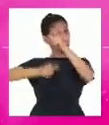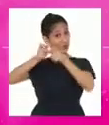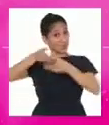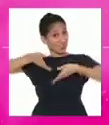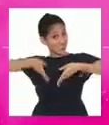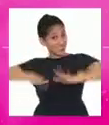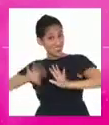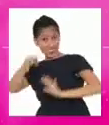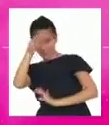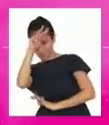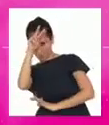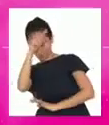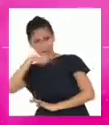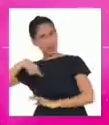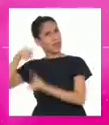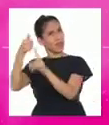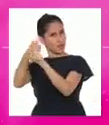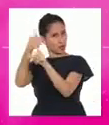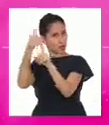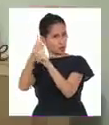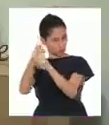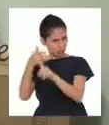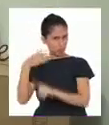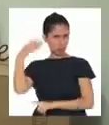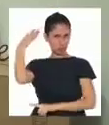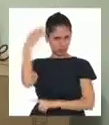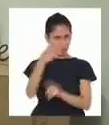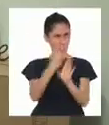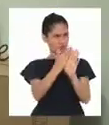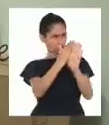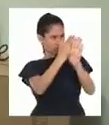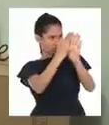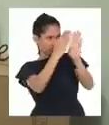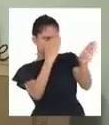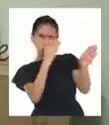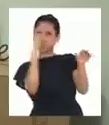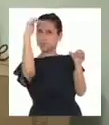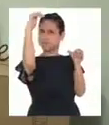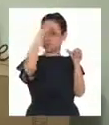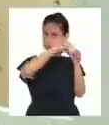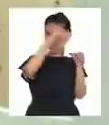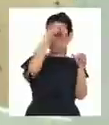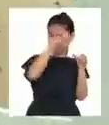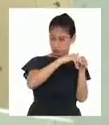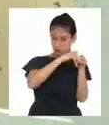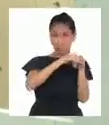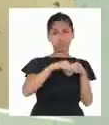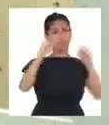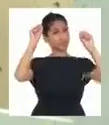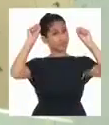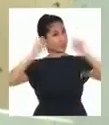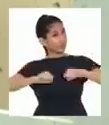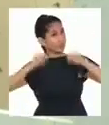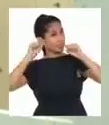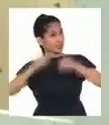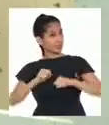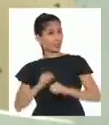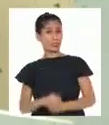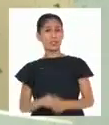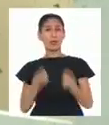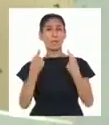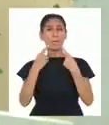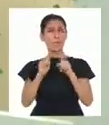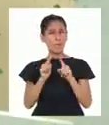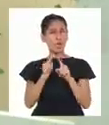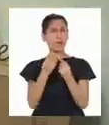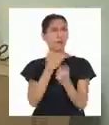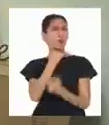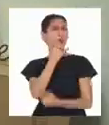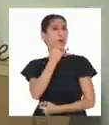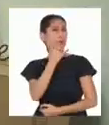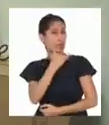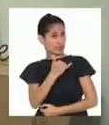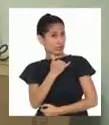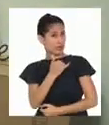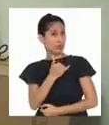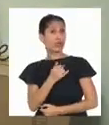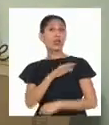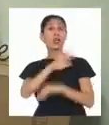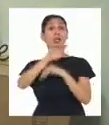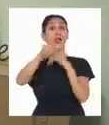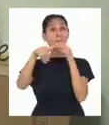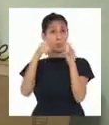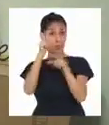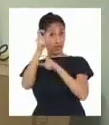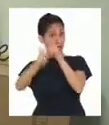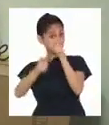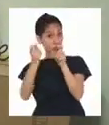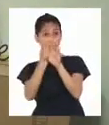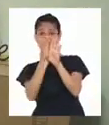podían votar directamente. El derecho al sufragio directo es para todos los ciudadanos varones mayores de 21 años que sabían leer